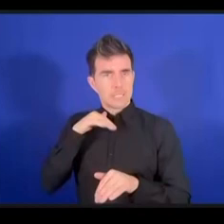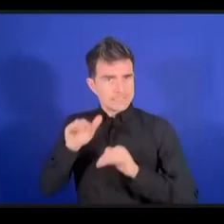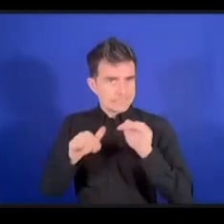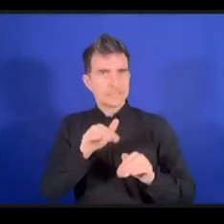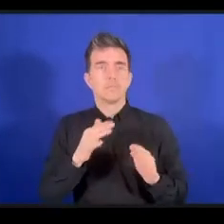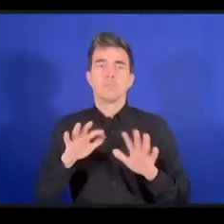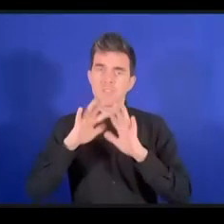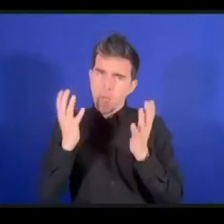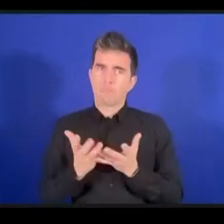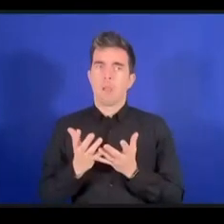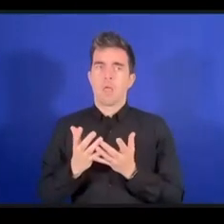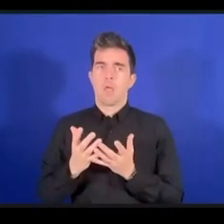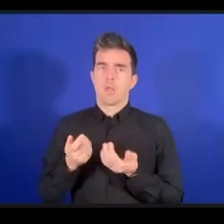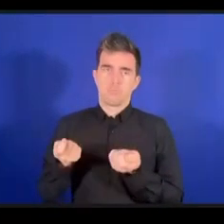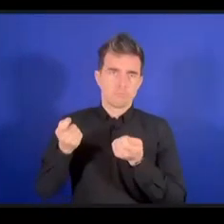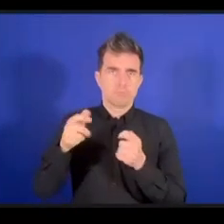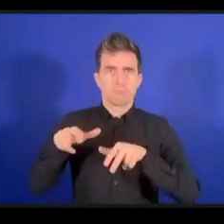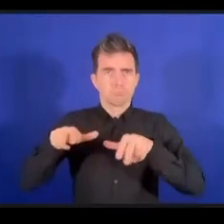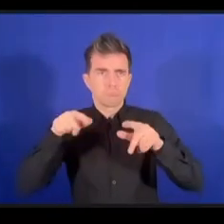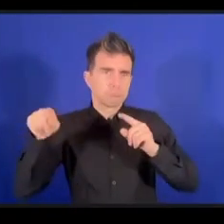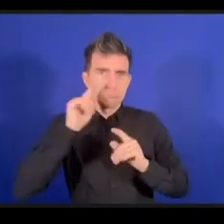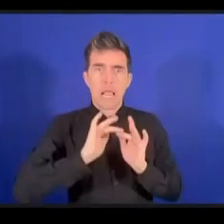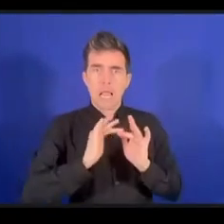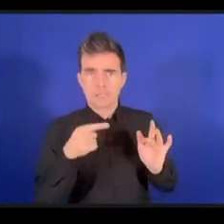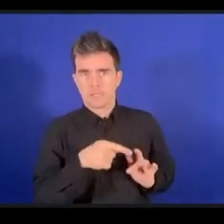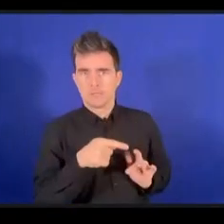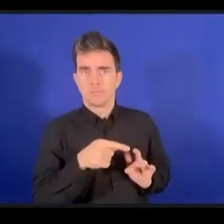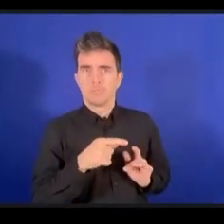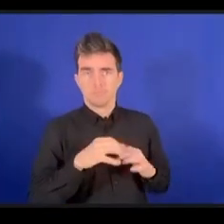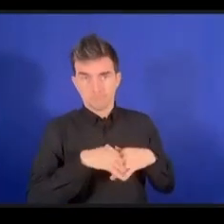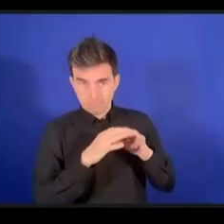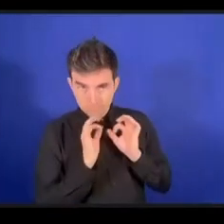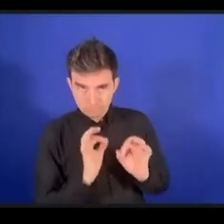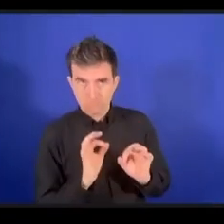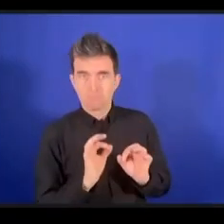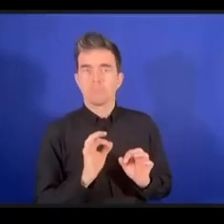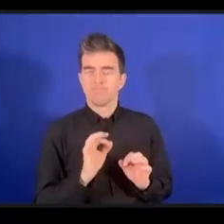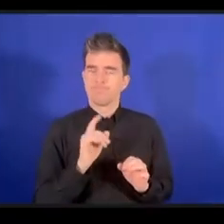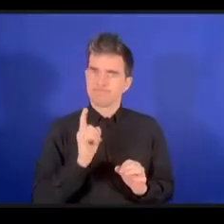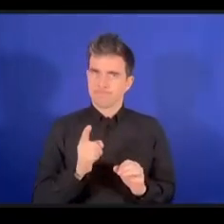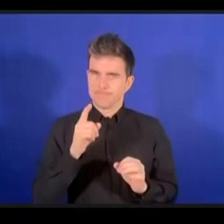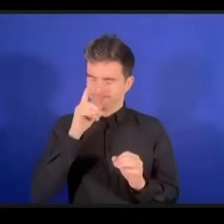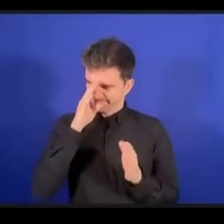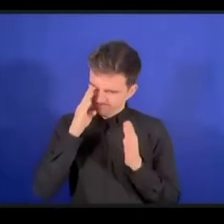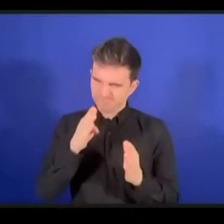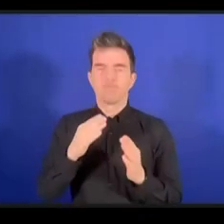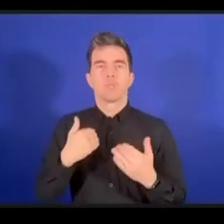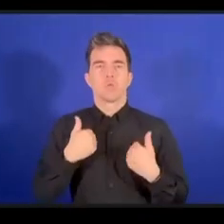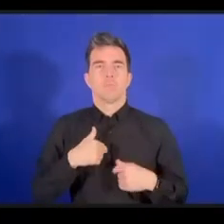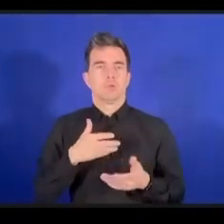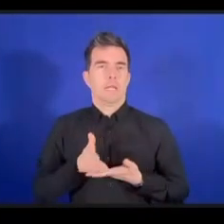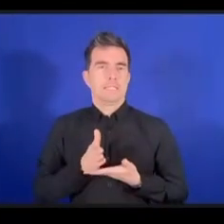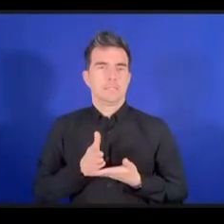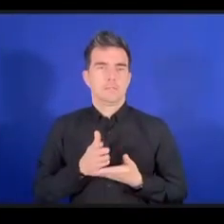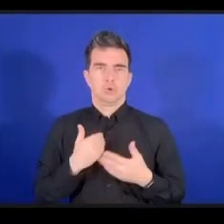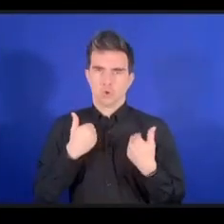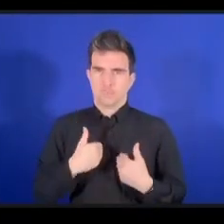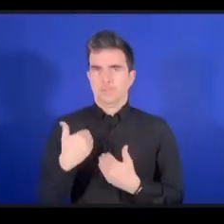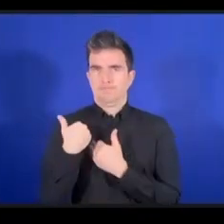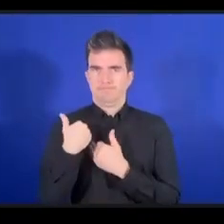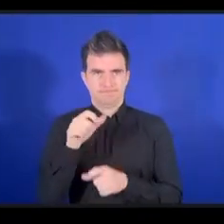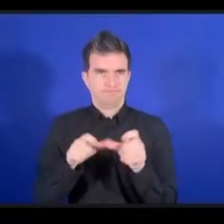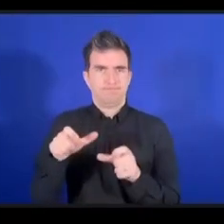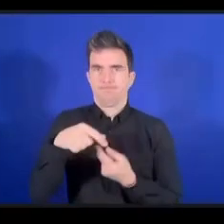gobernanza de internet que es urgente y también uno que trate de derechos humanos pero también de los